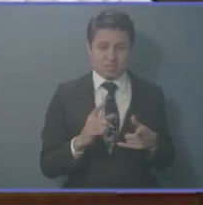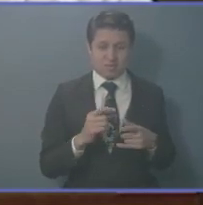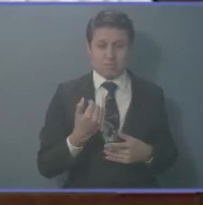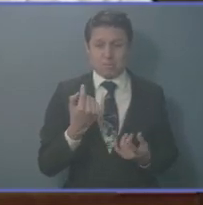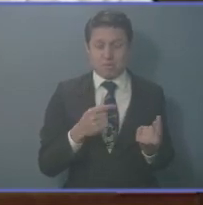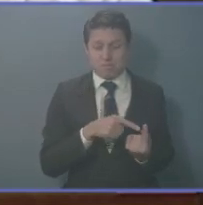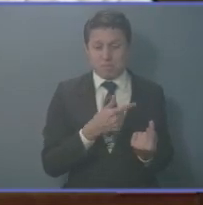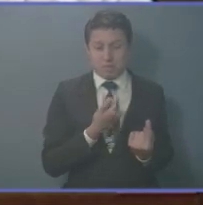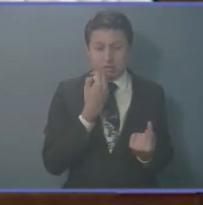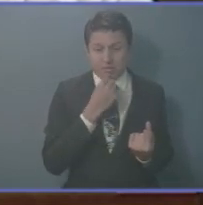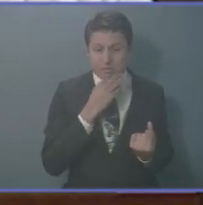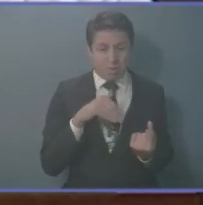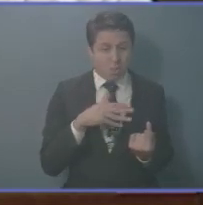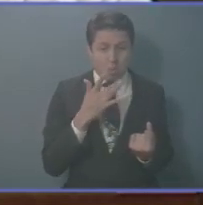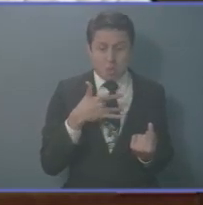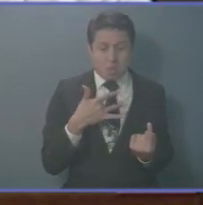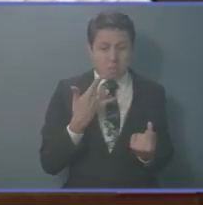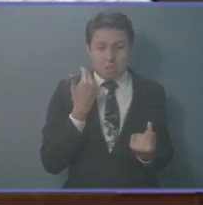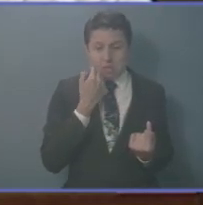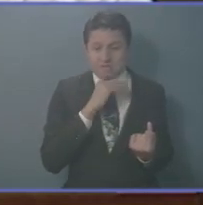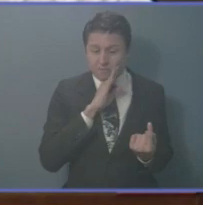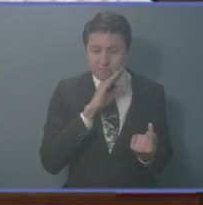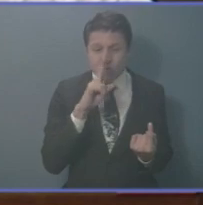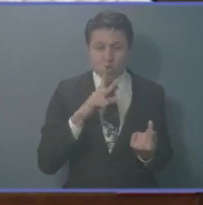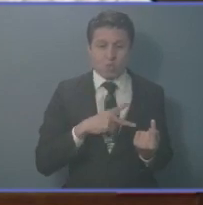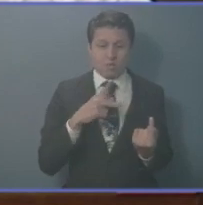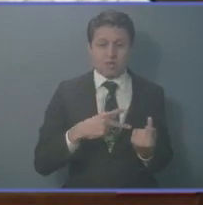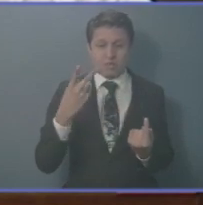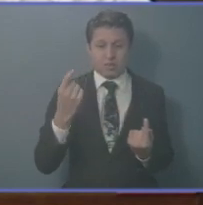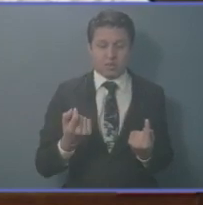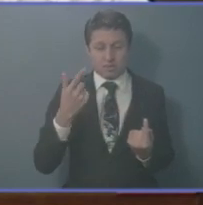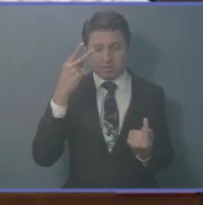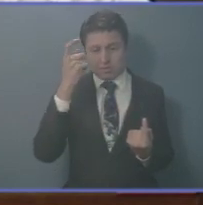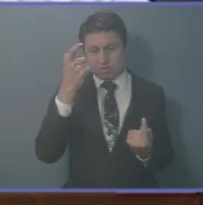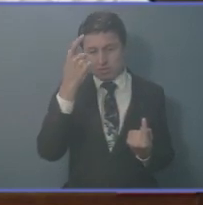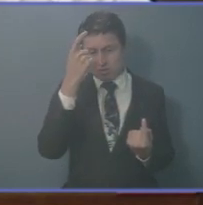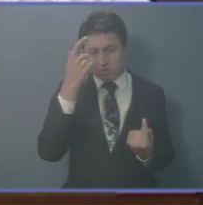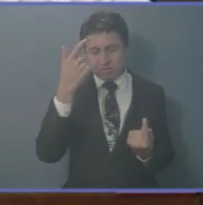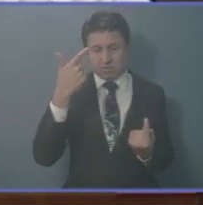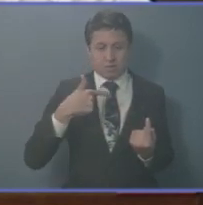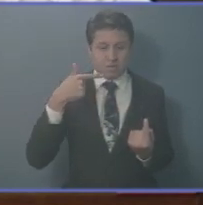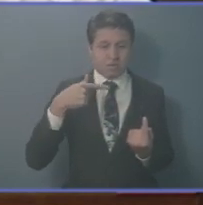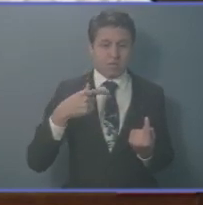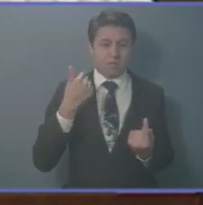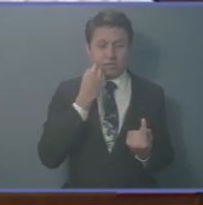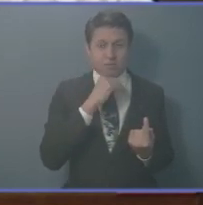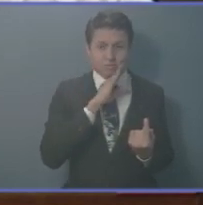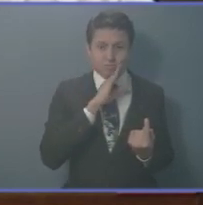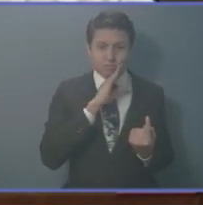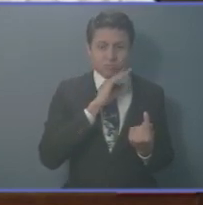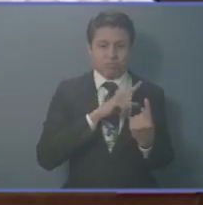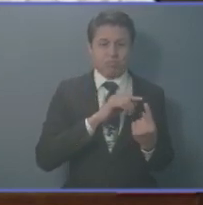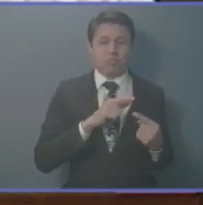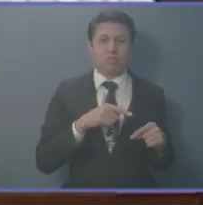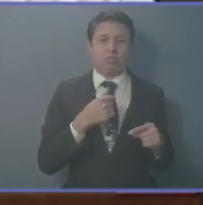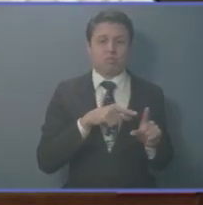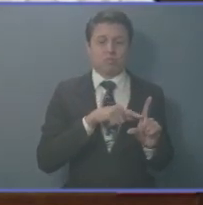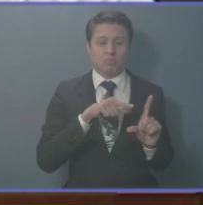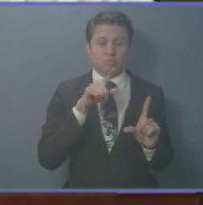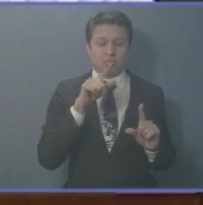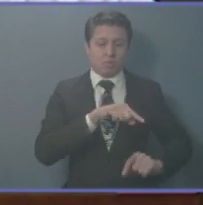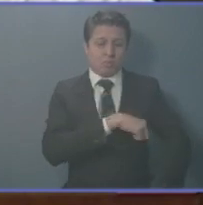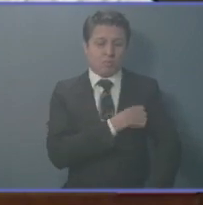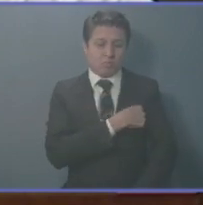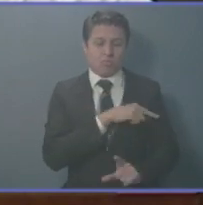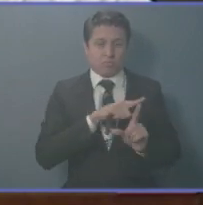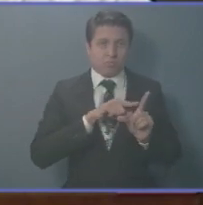asintomáticas. 1. Tomar la temperatura 2 veces al día, mañana y tarde. 2. Mantener a cada una de las personas en la habitación,